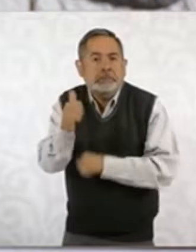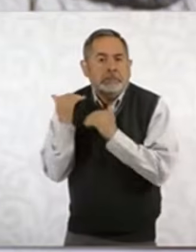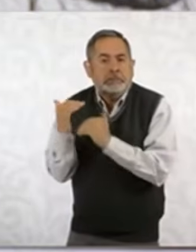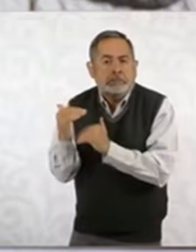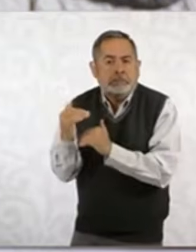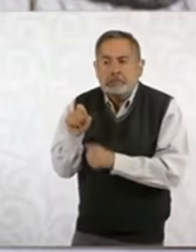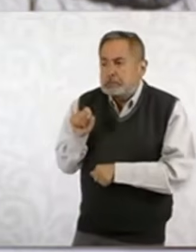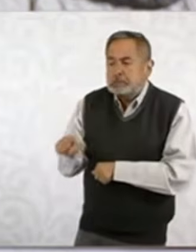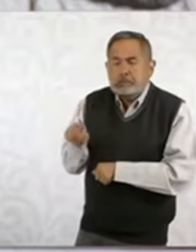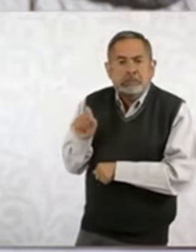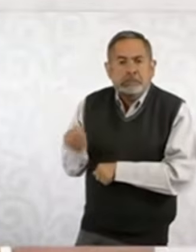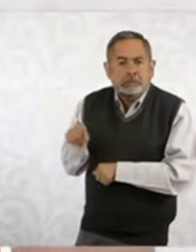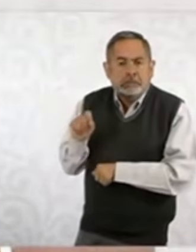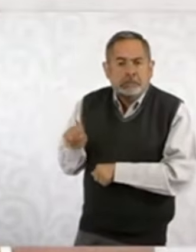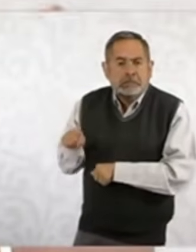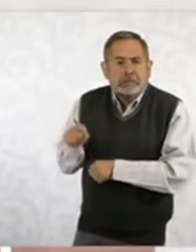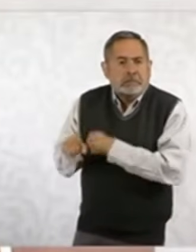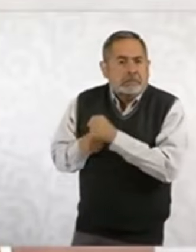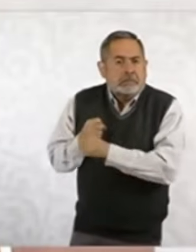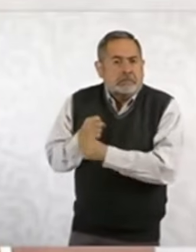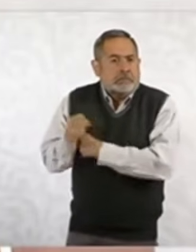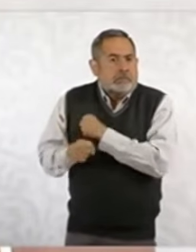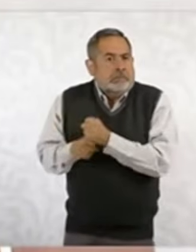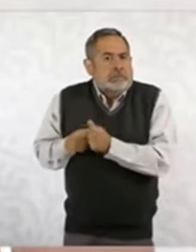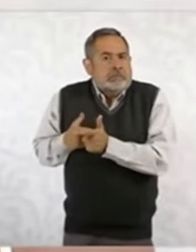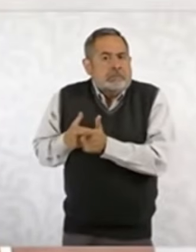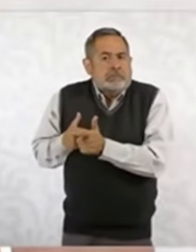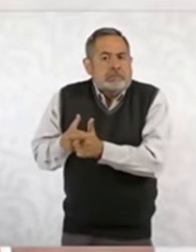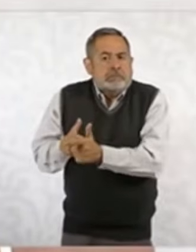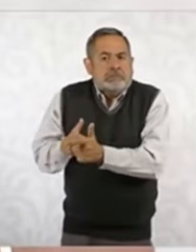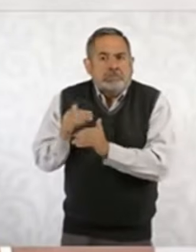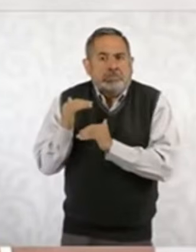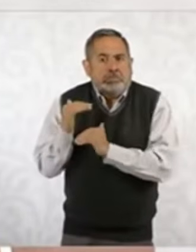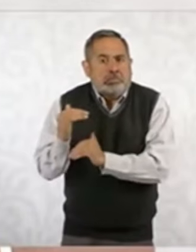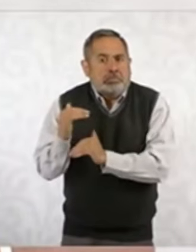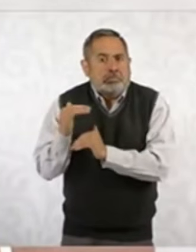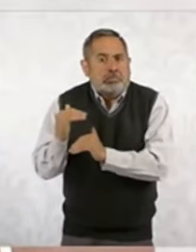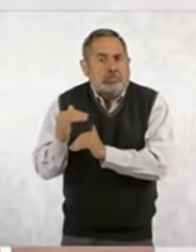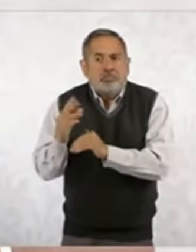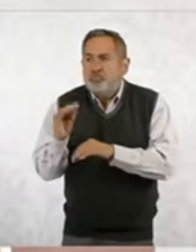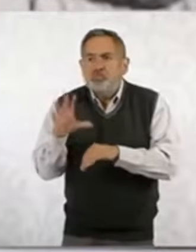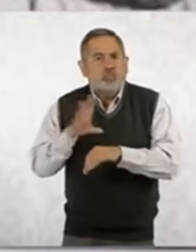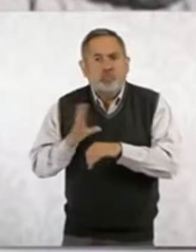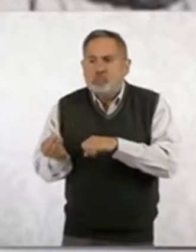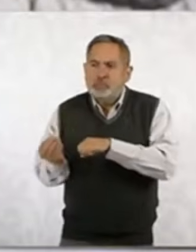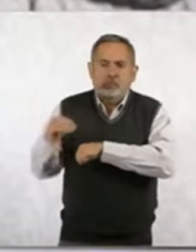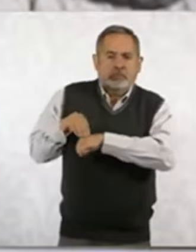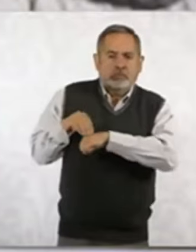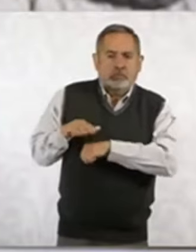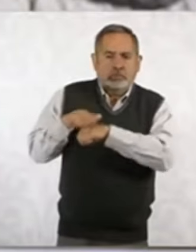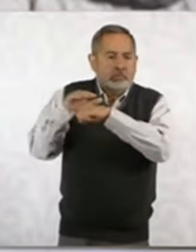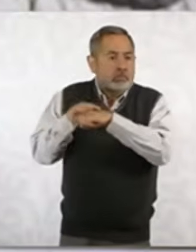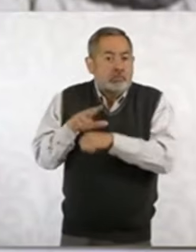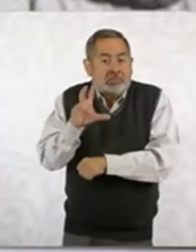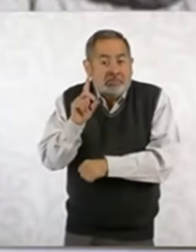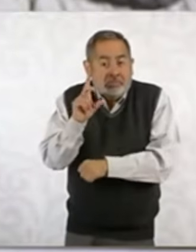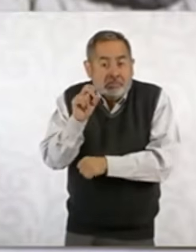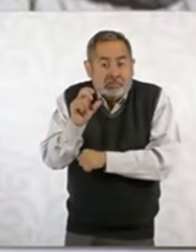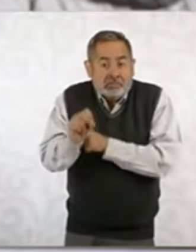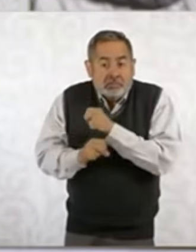Entonces, después se mantienen esos salarios estables por los siguientes 30 años.